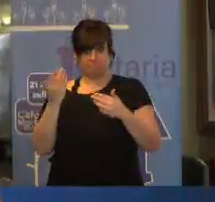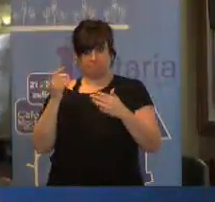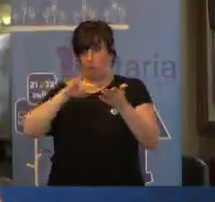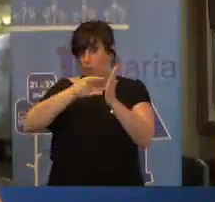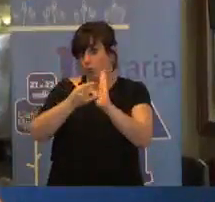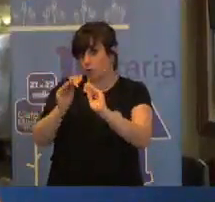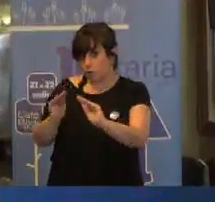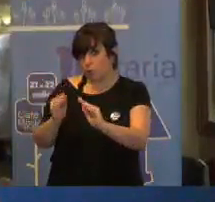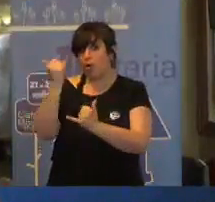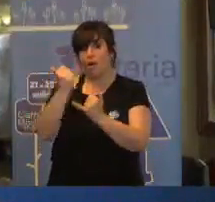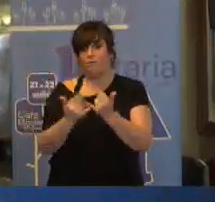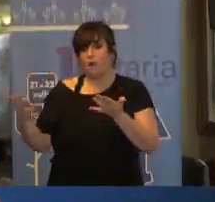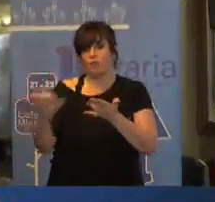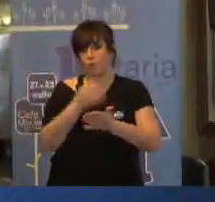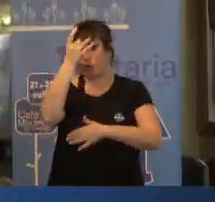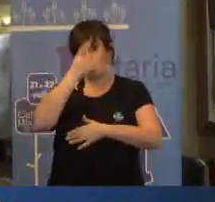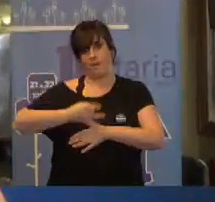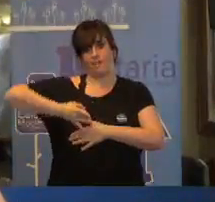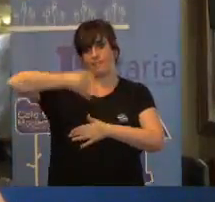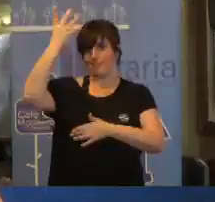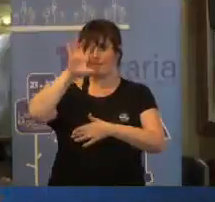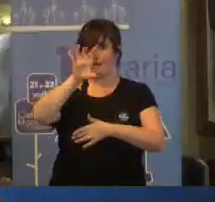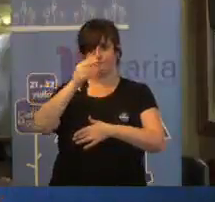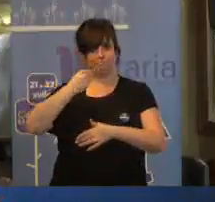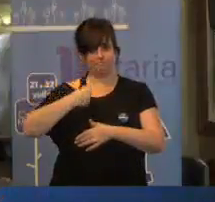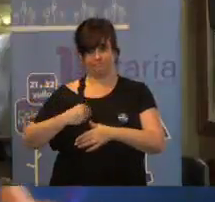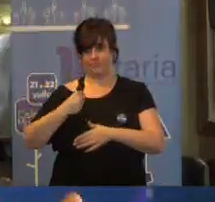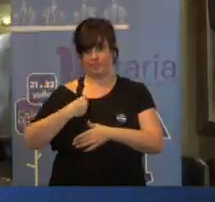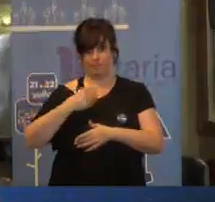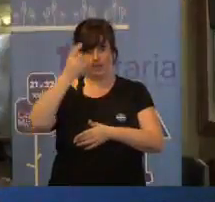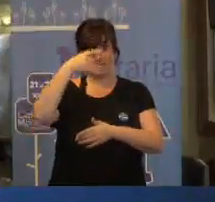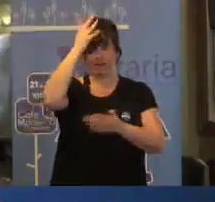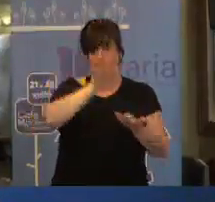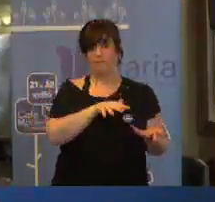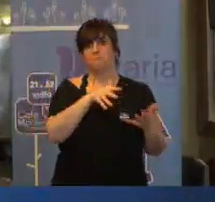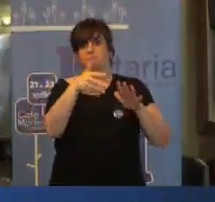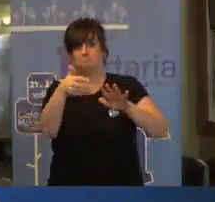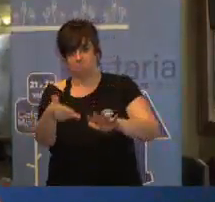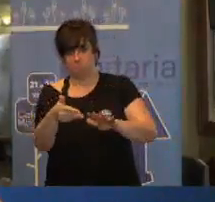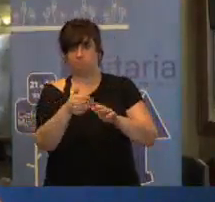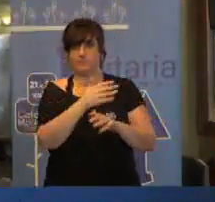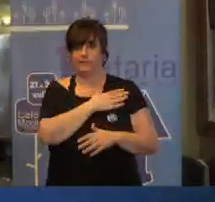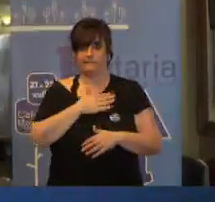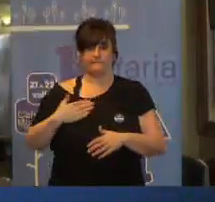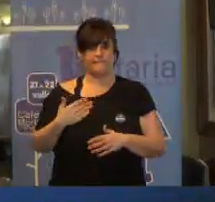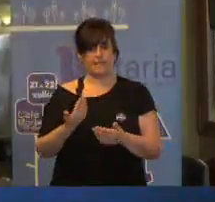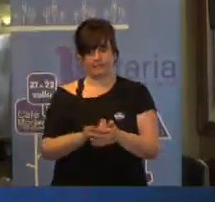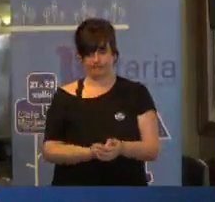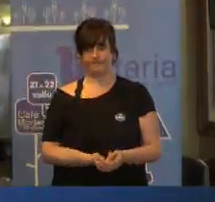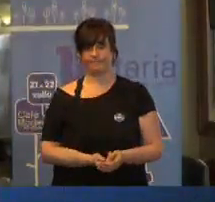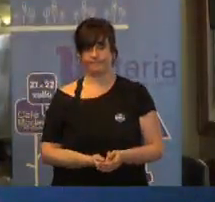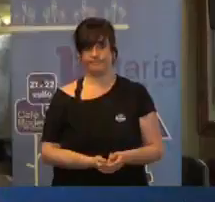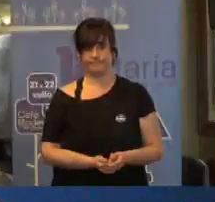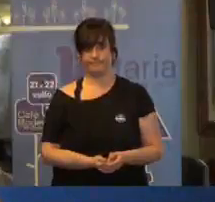e a mesma idea transformadora que levamos ao noso concello a través de todo